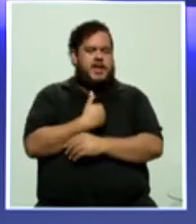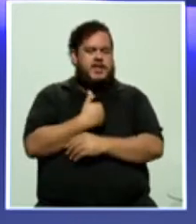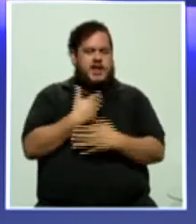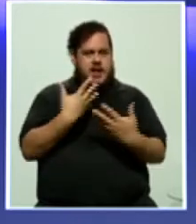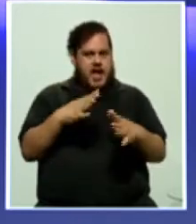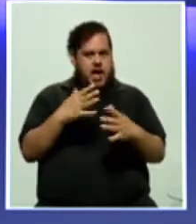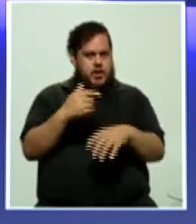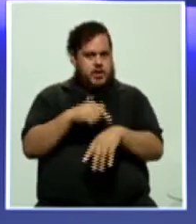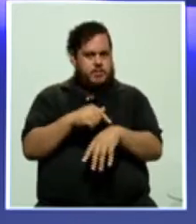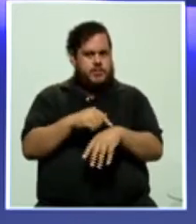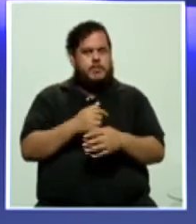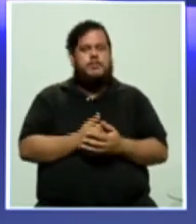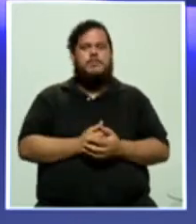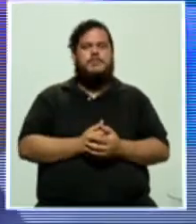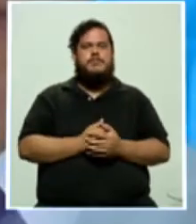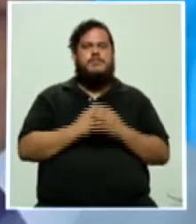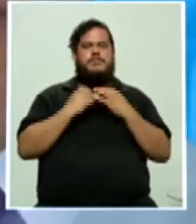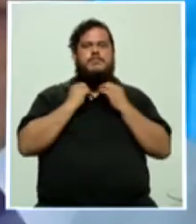momento?